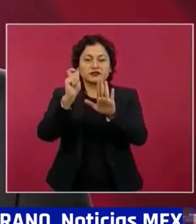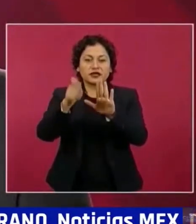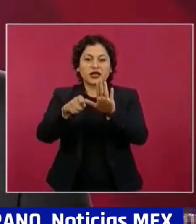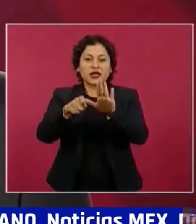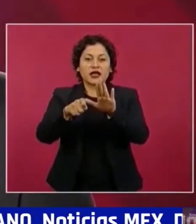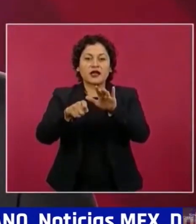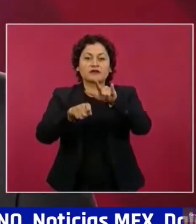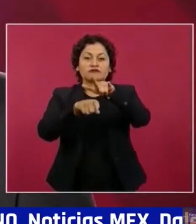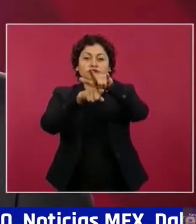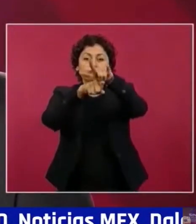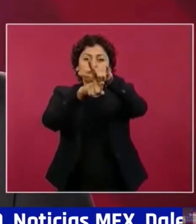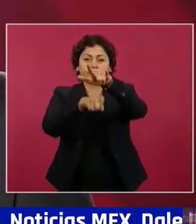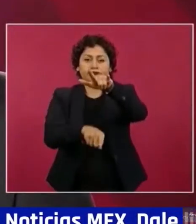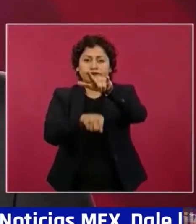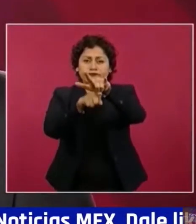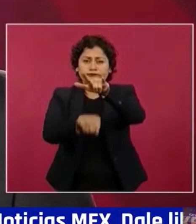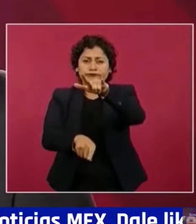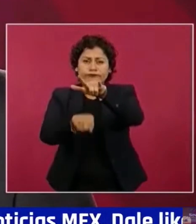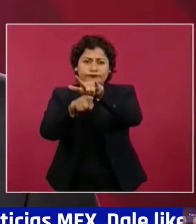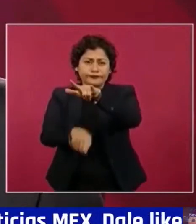o disparos de misiles